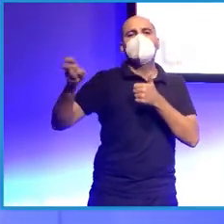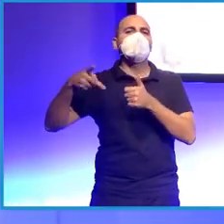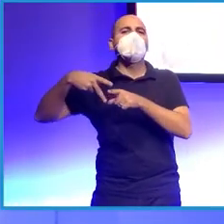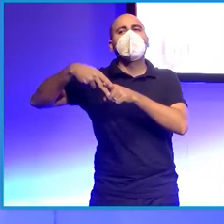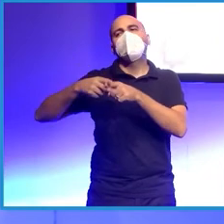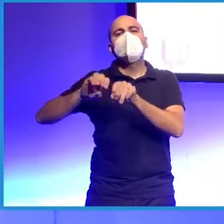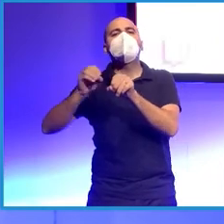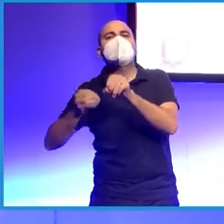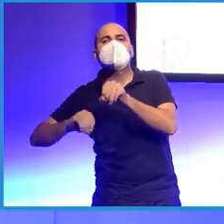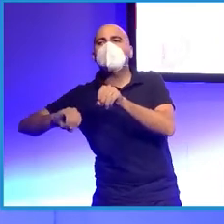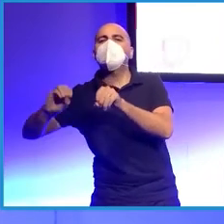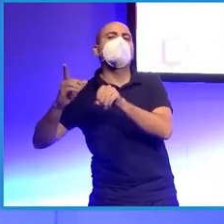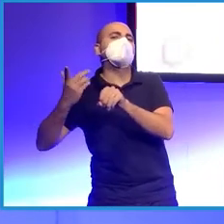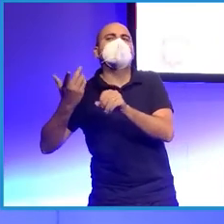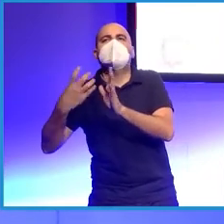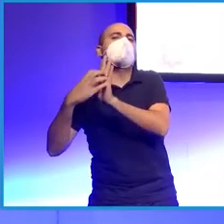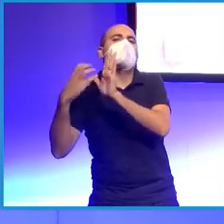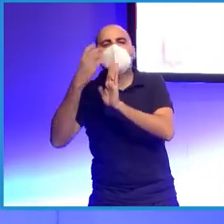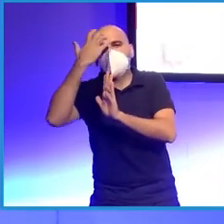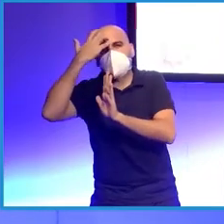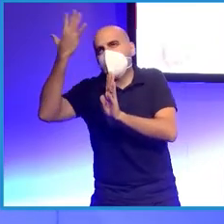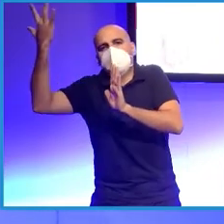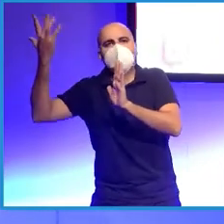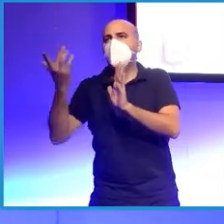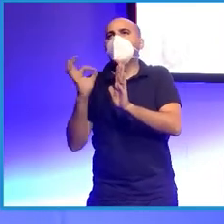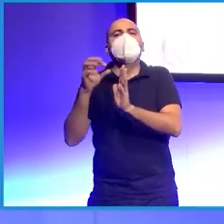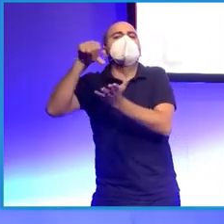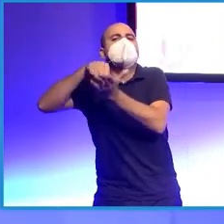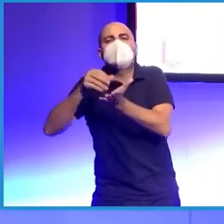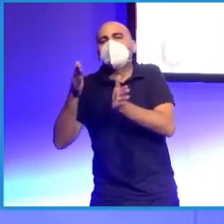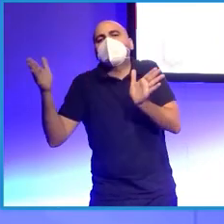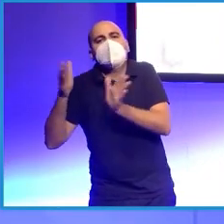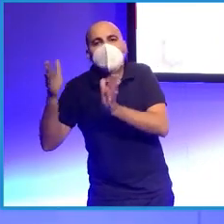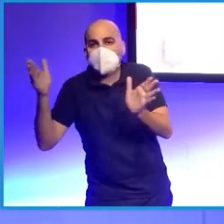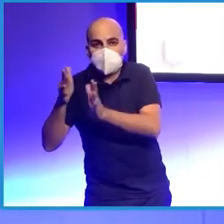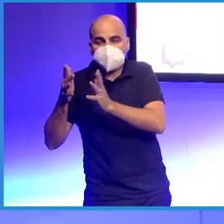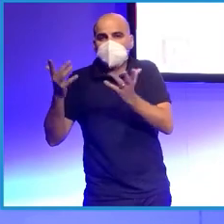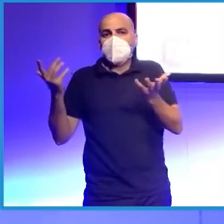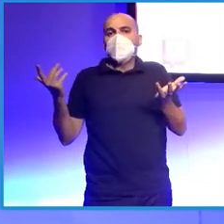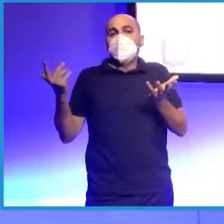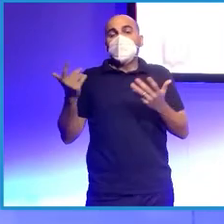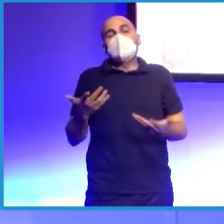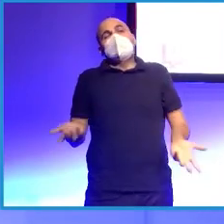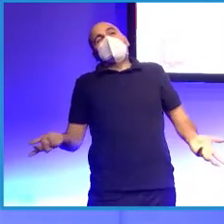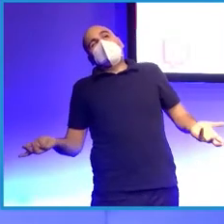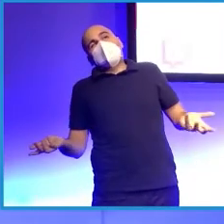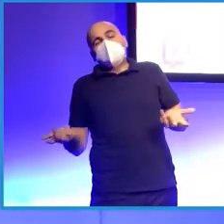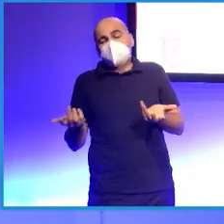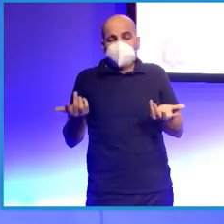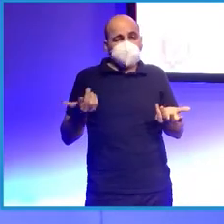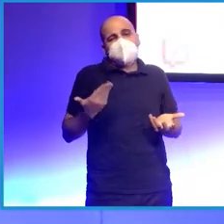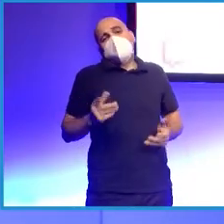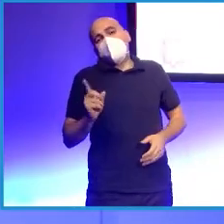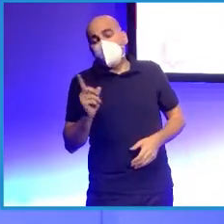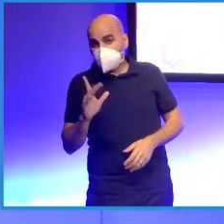ejemplo a una búsqueda pequeña realmente no es que el link building no tenga importancia es que si la competencia lo está trabajando muy poco si haces el resto de